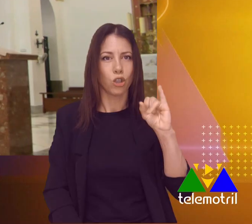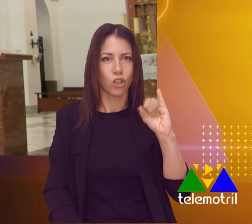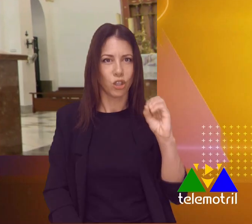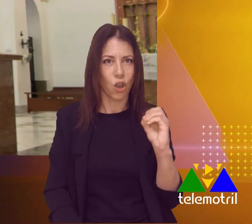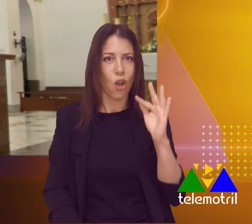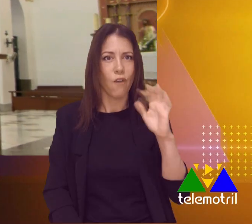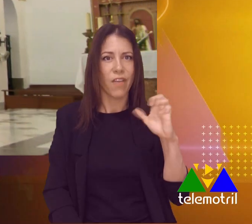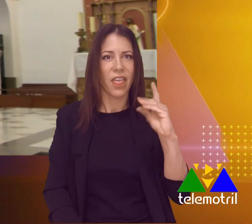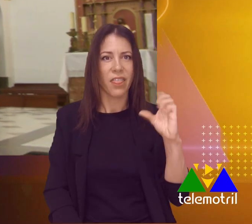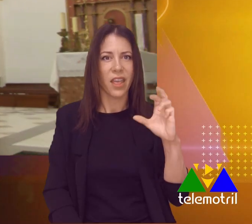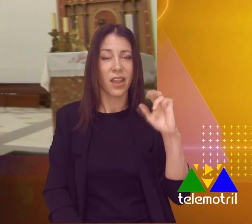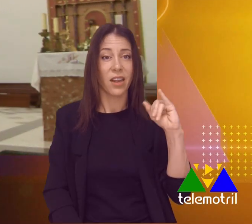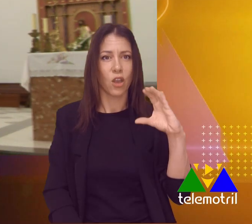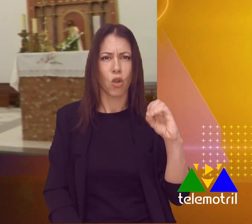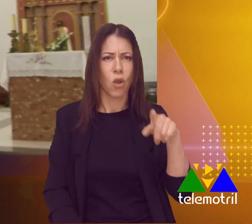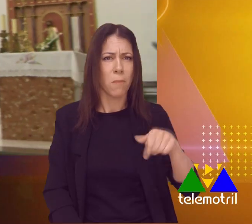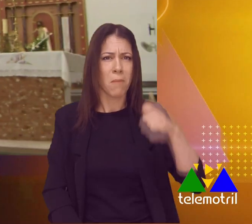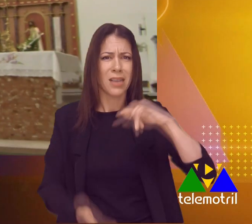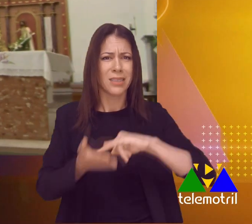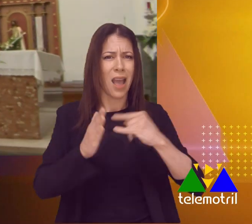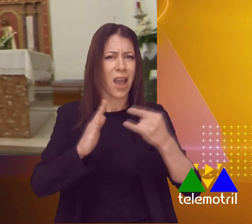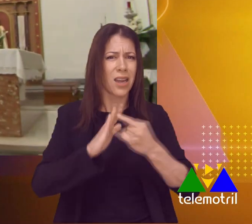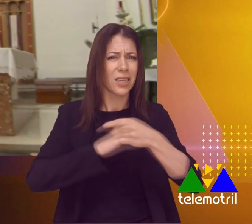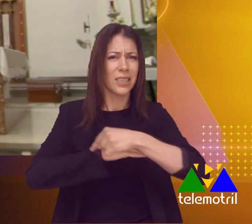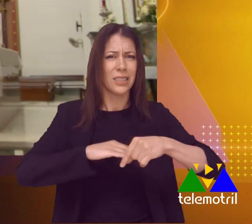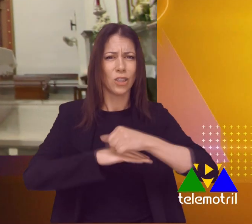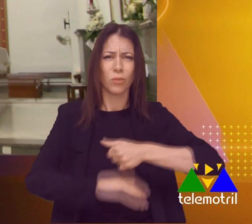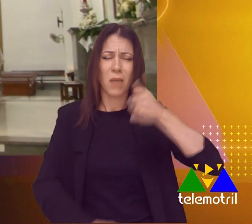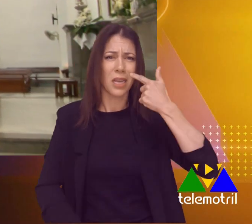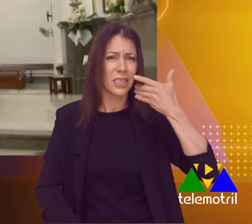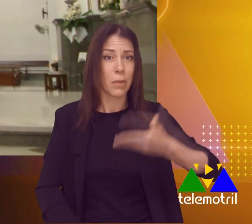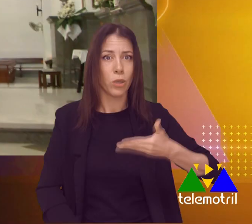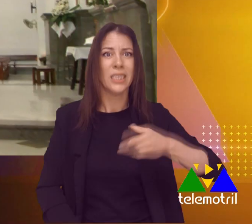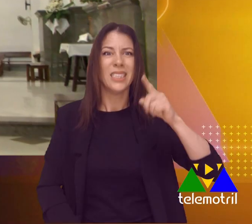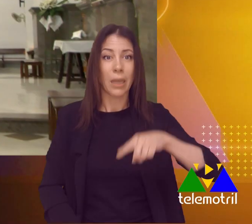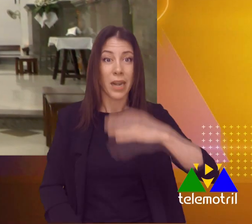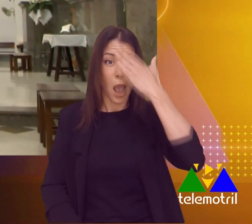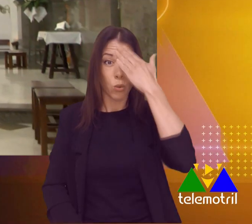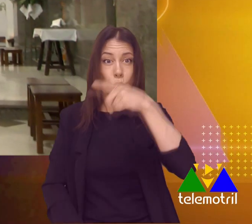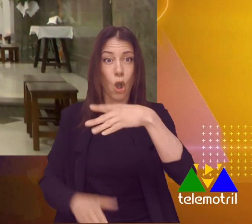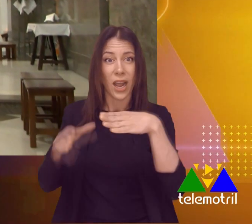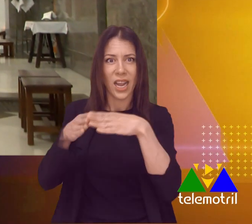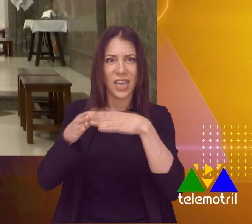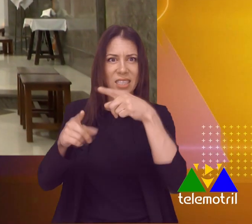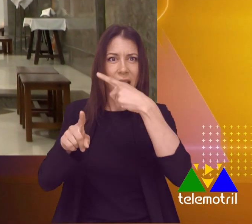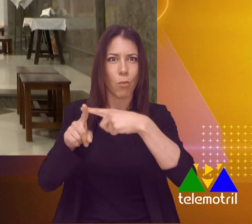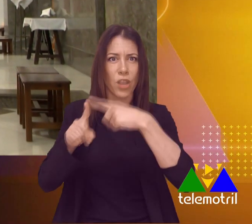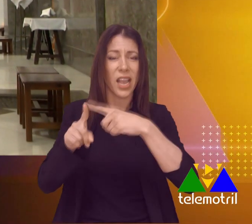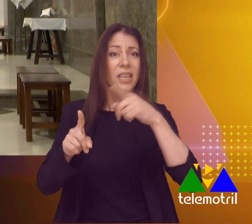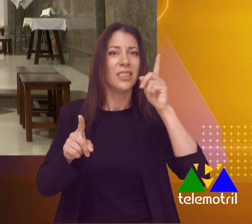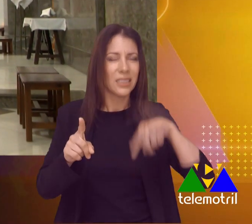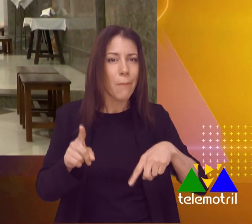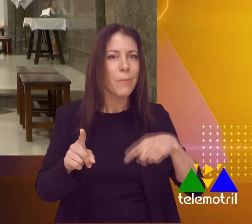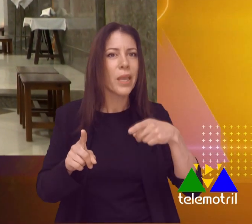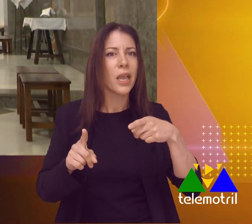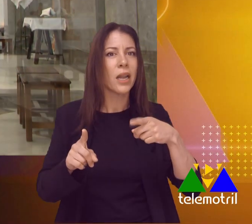más importantes, que es el autor también de la iglesia de Almuñécar y también, sobre todo, más conocido por